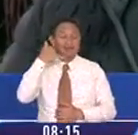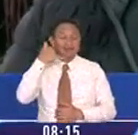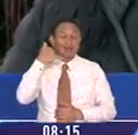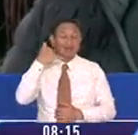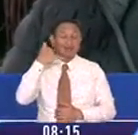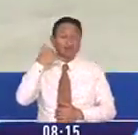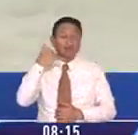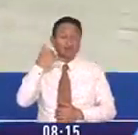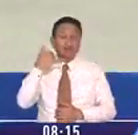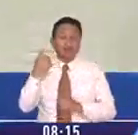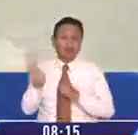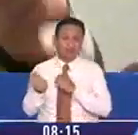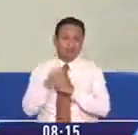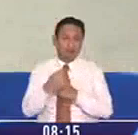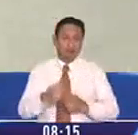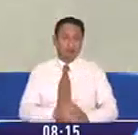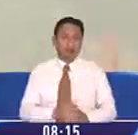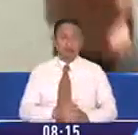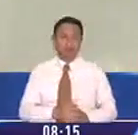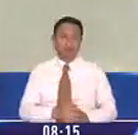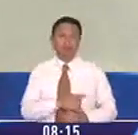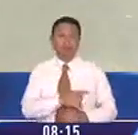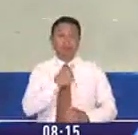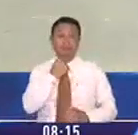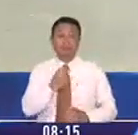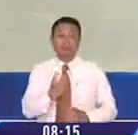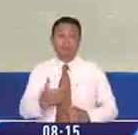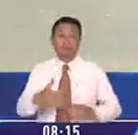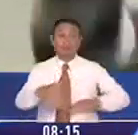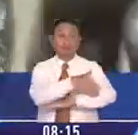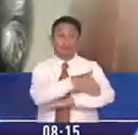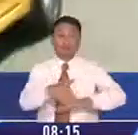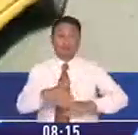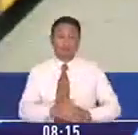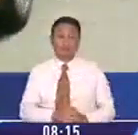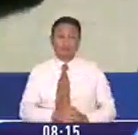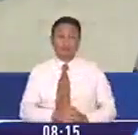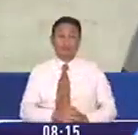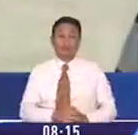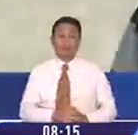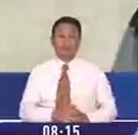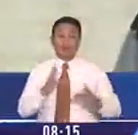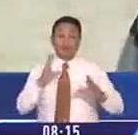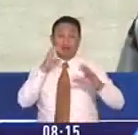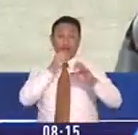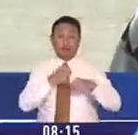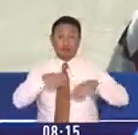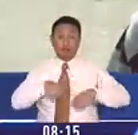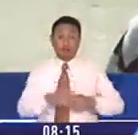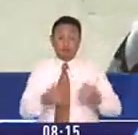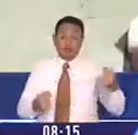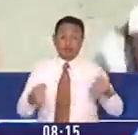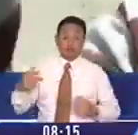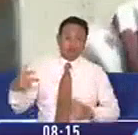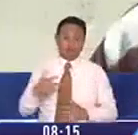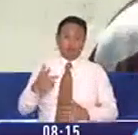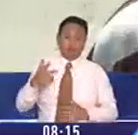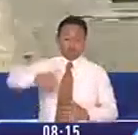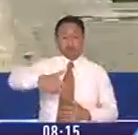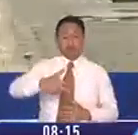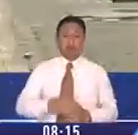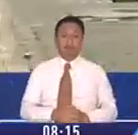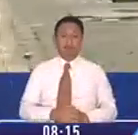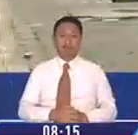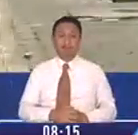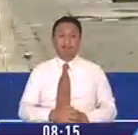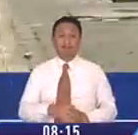No se hacen caso. Está feo, pues, que se ve así la calle, así de noche que anden así los vehículos, pueden caerse ahí.